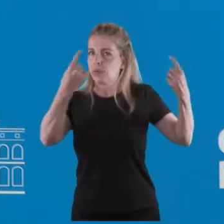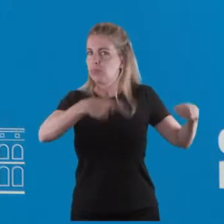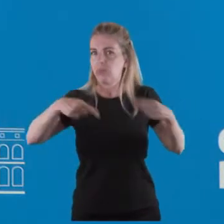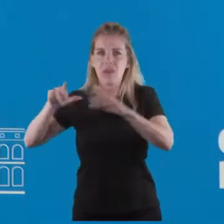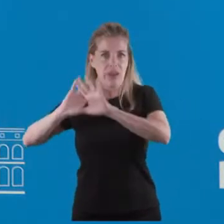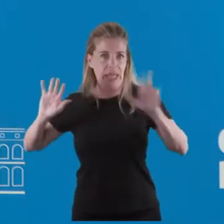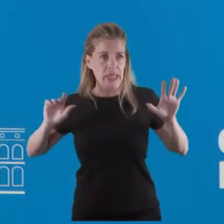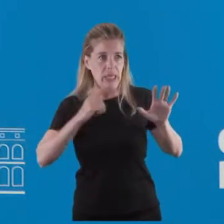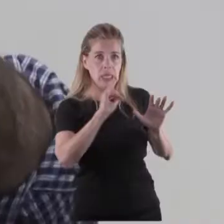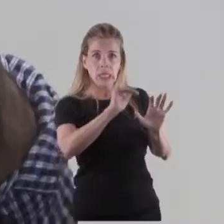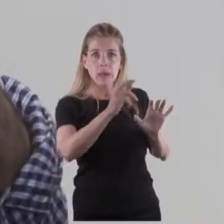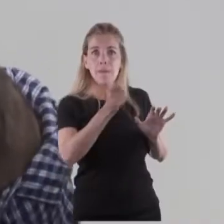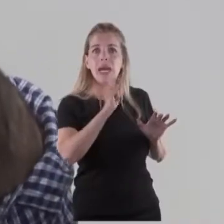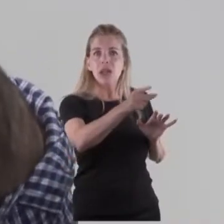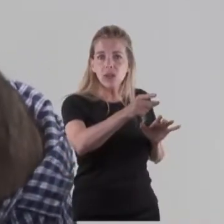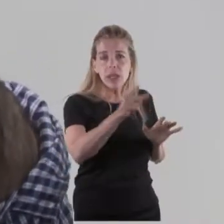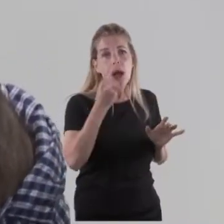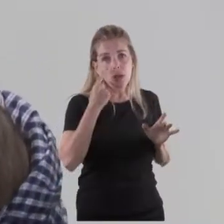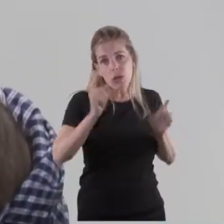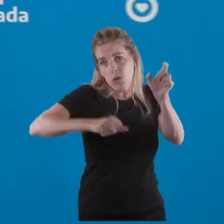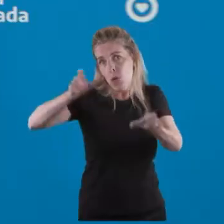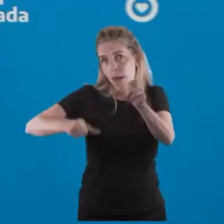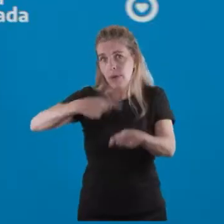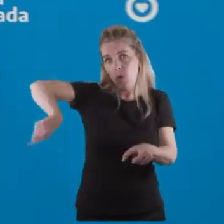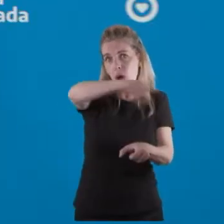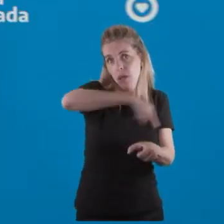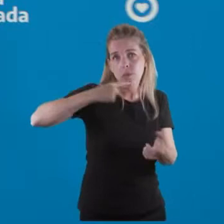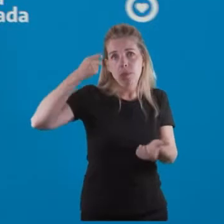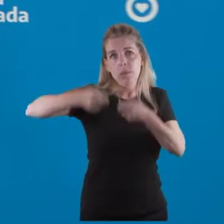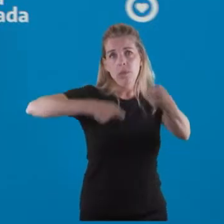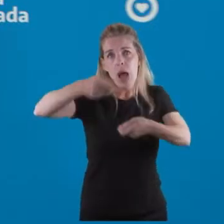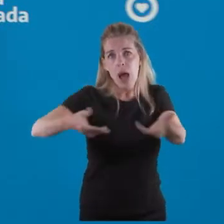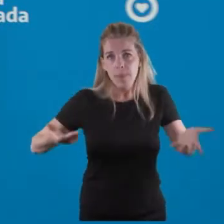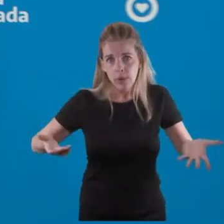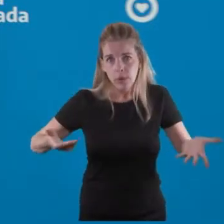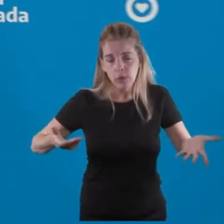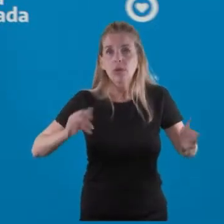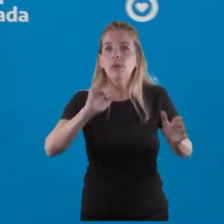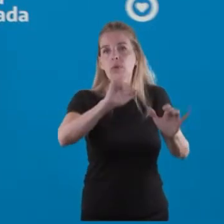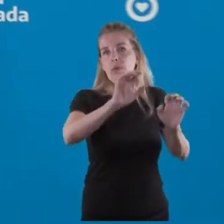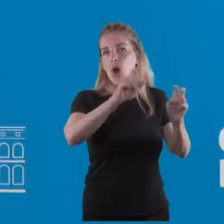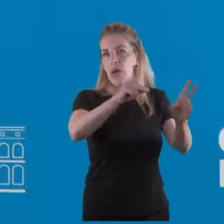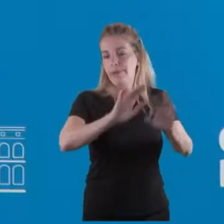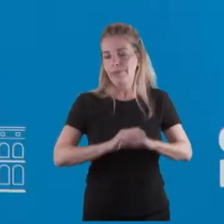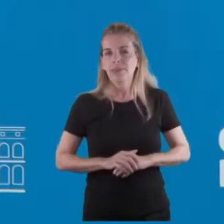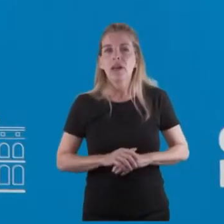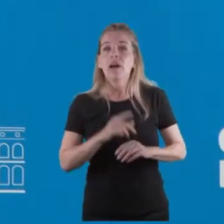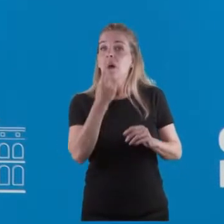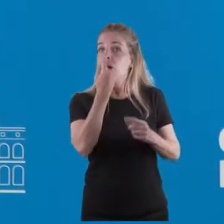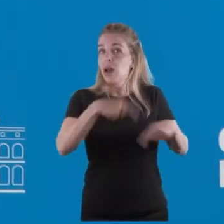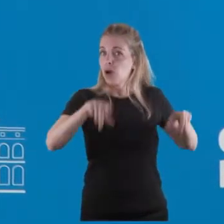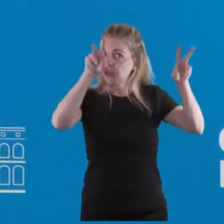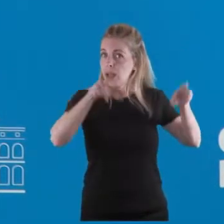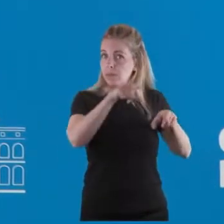nosotros perdón pero todos lo pagamos los ciudadanos ok una cosa es la lucha contra la inflación